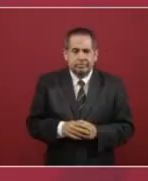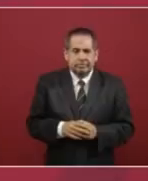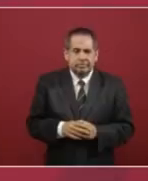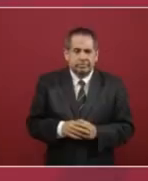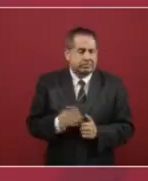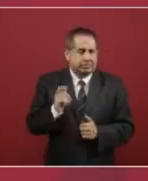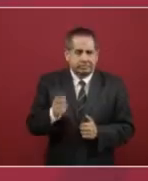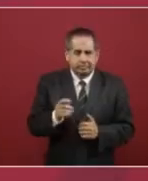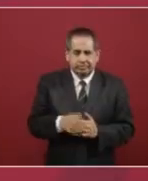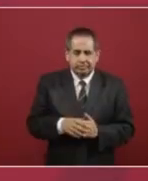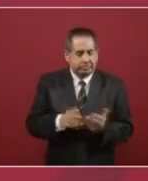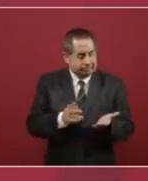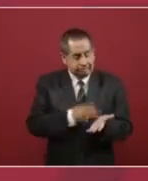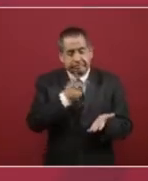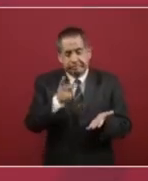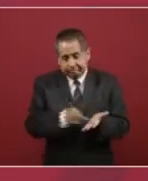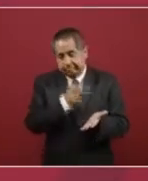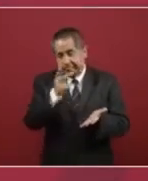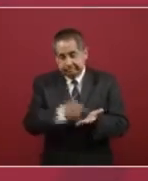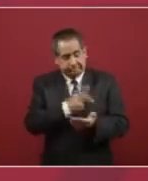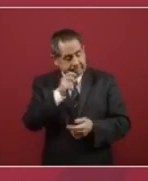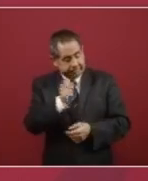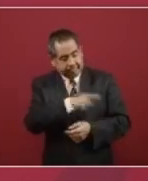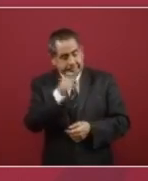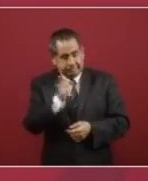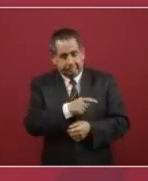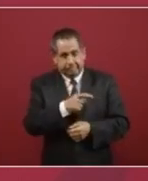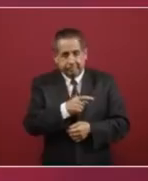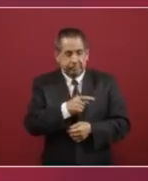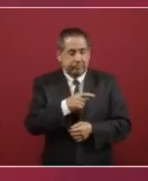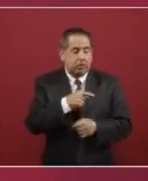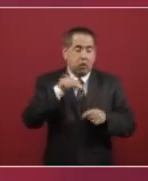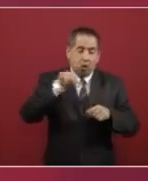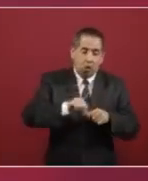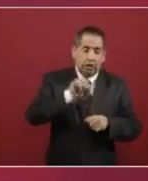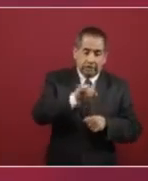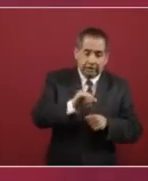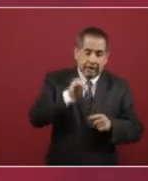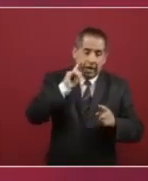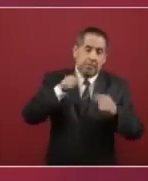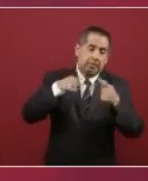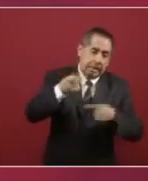es tiro por viaje. Un día sí y el otro también.